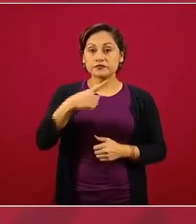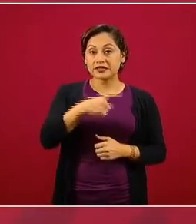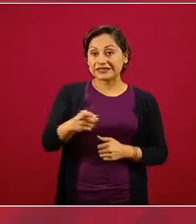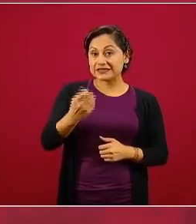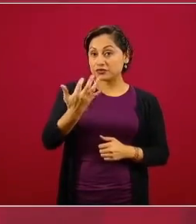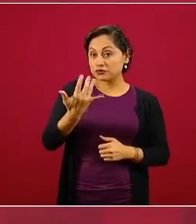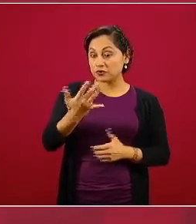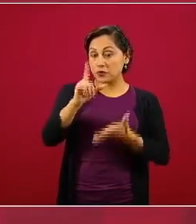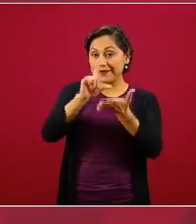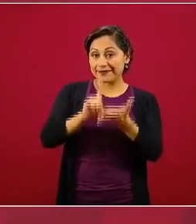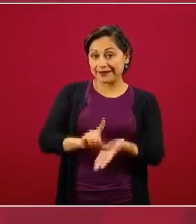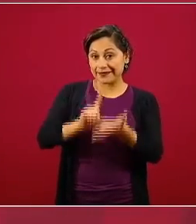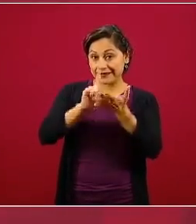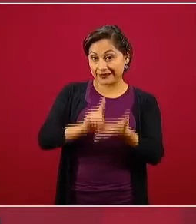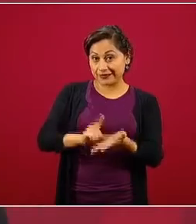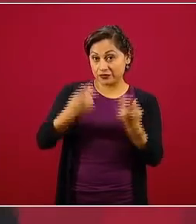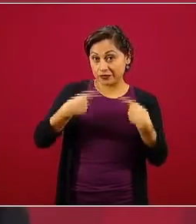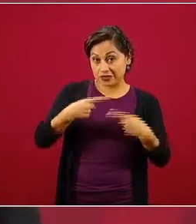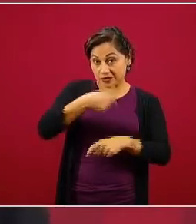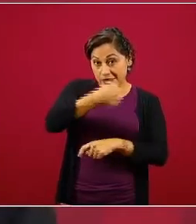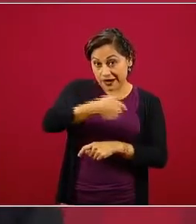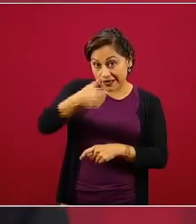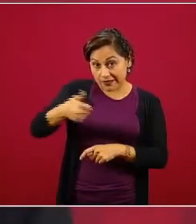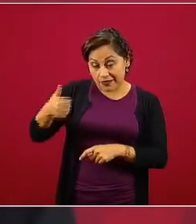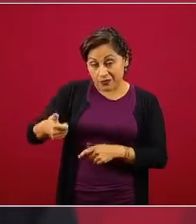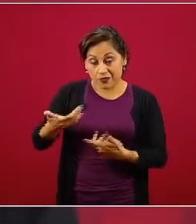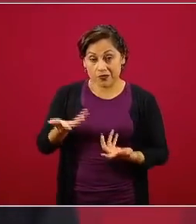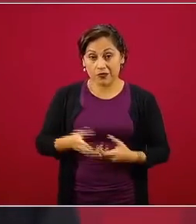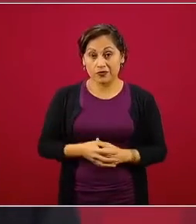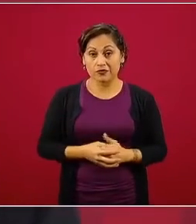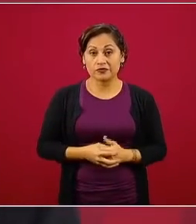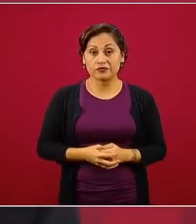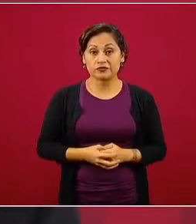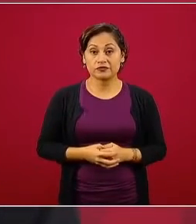150 litros por persona.